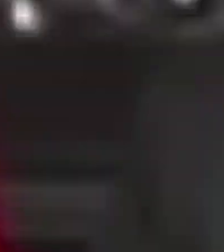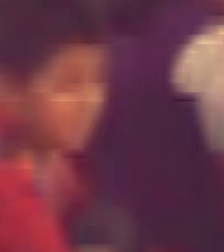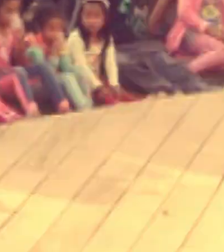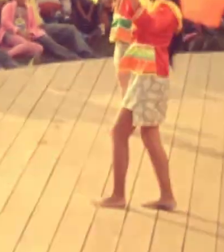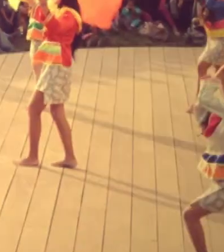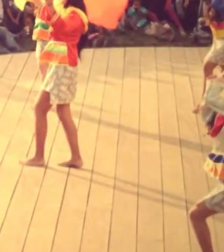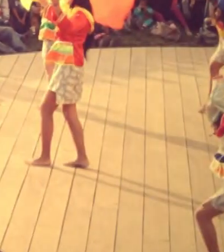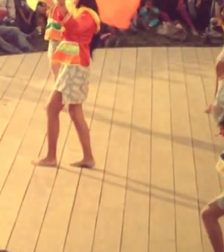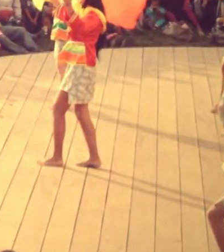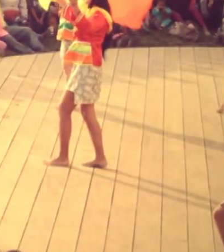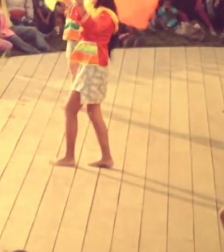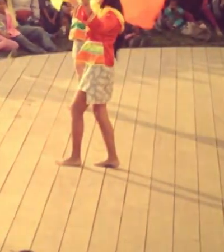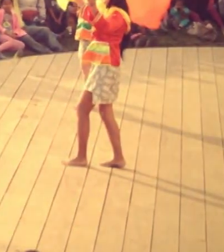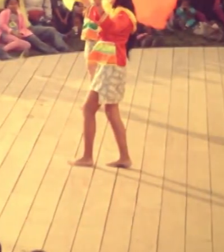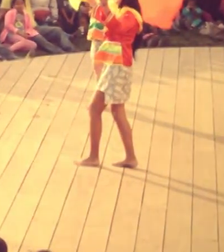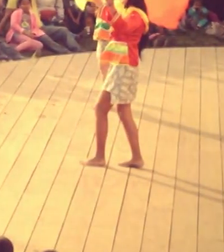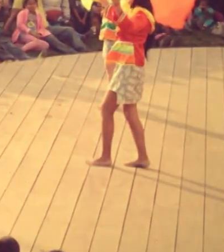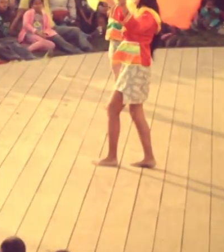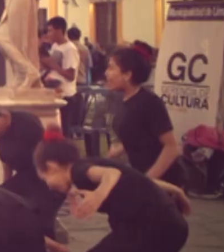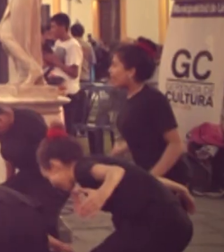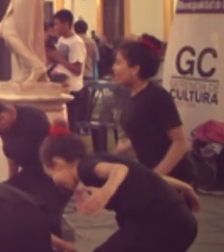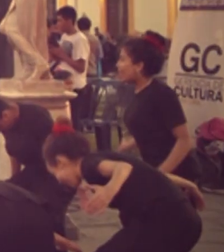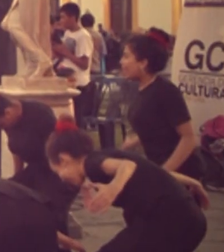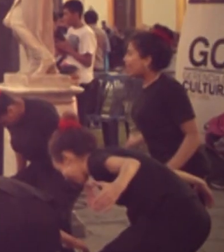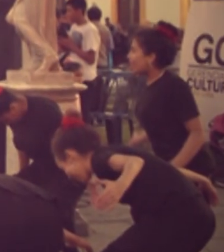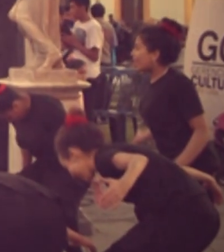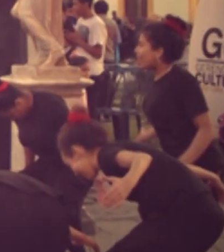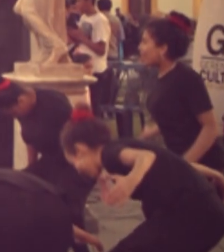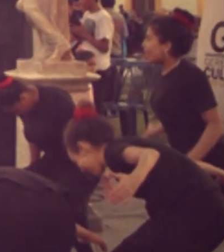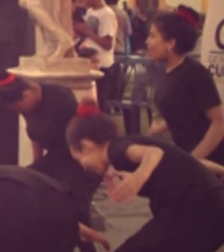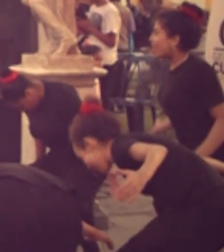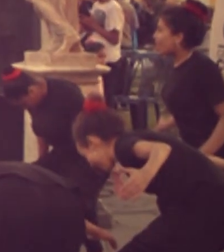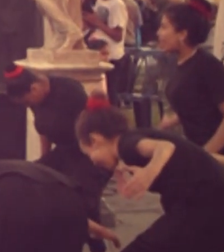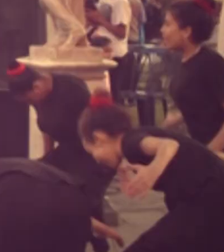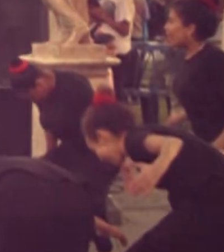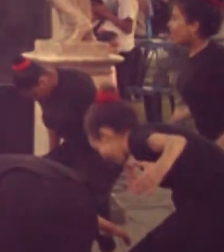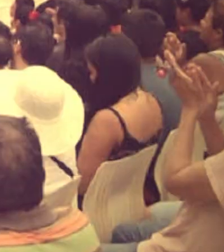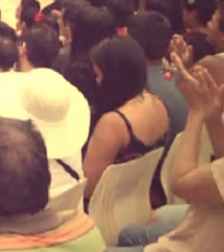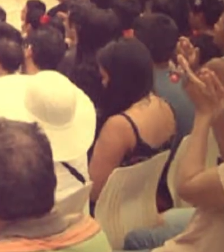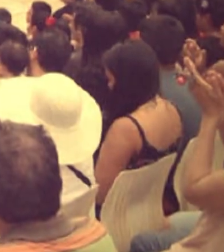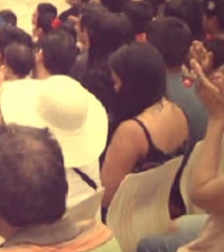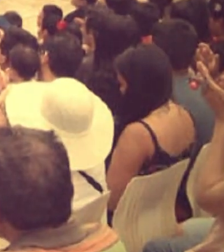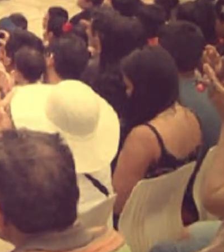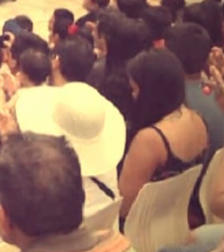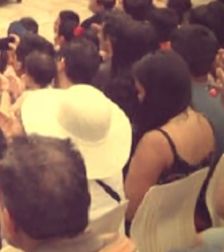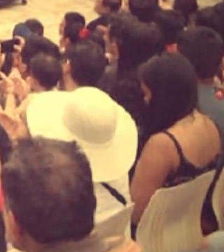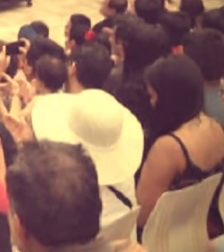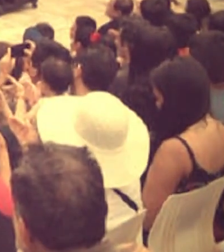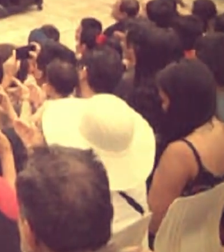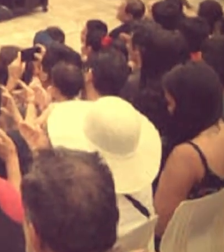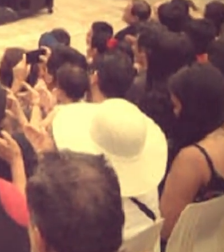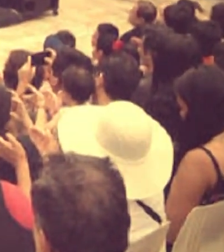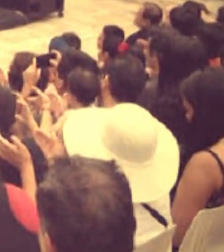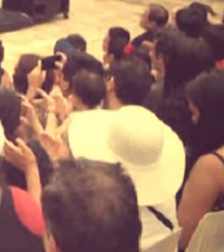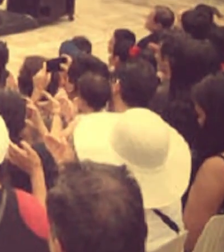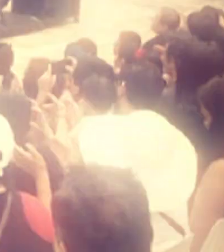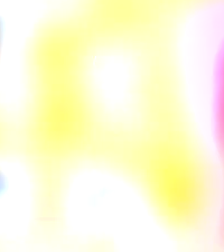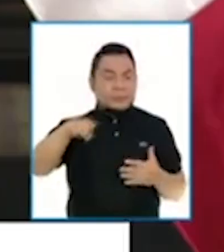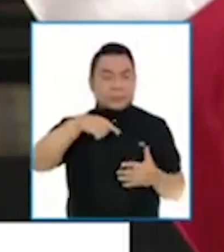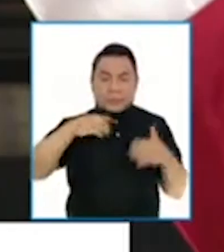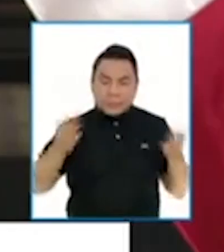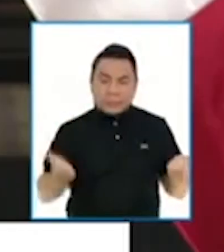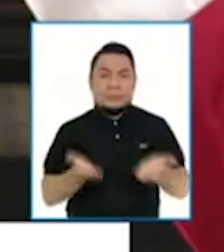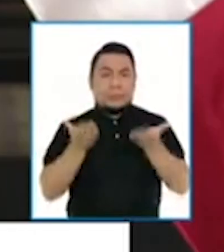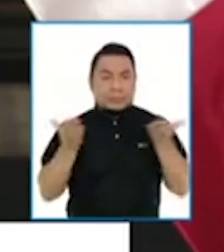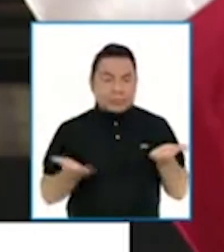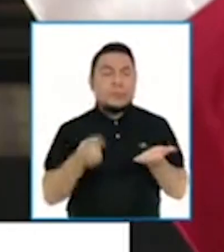Y entre estas ahora están permitidas las actividades culturales. Y por eso promoveremos los